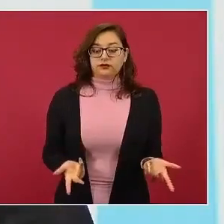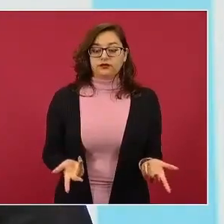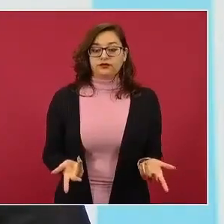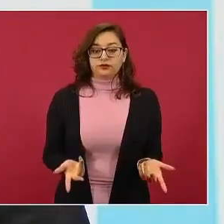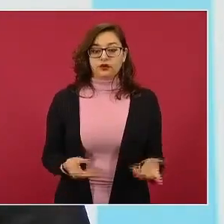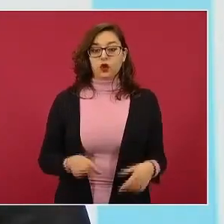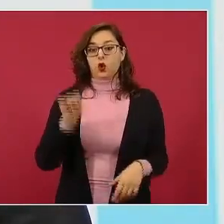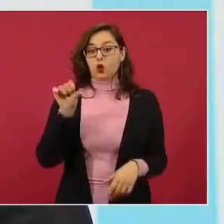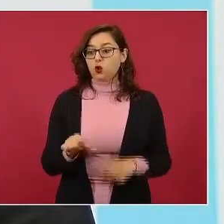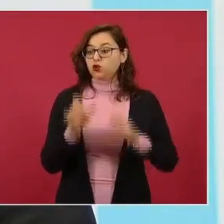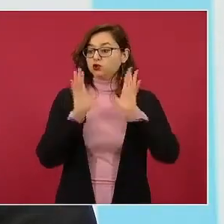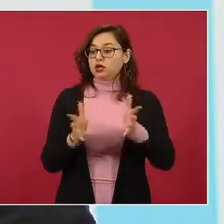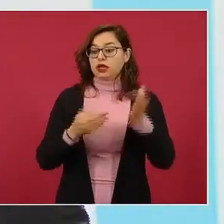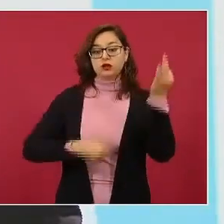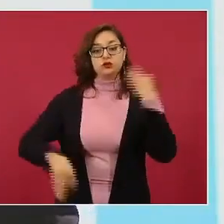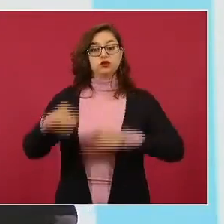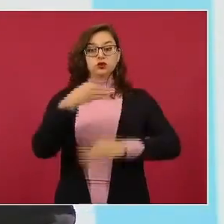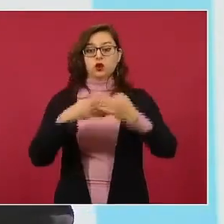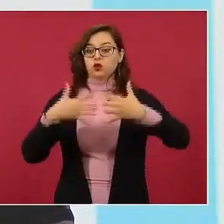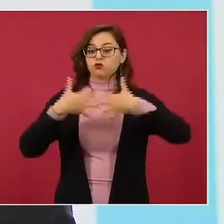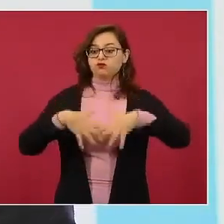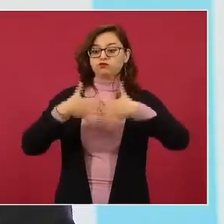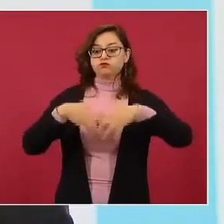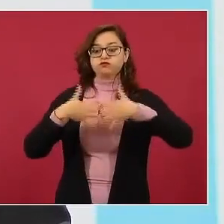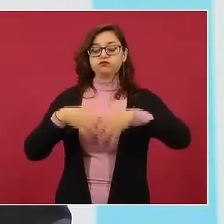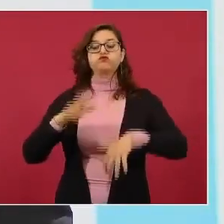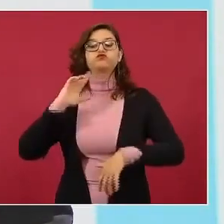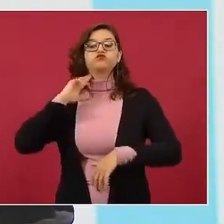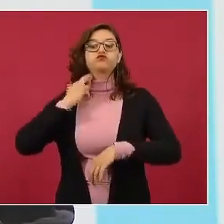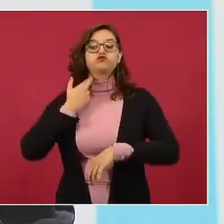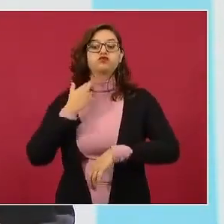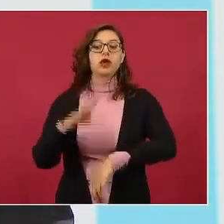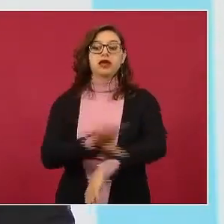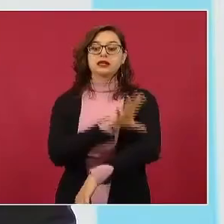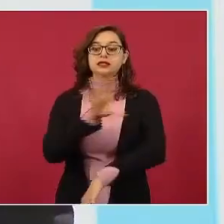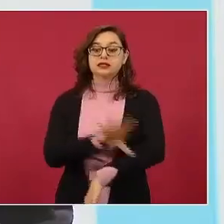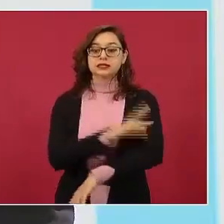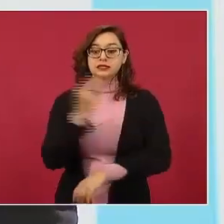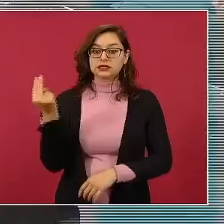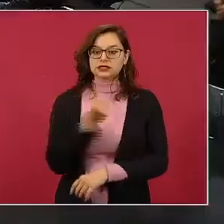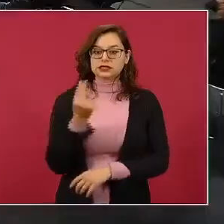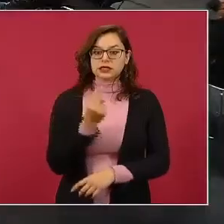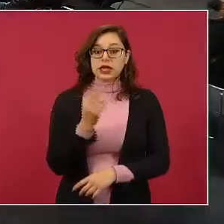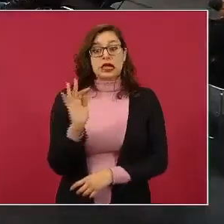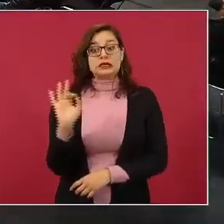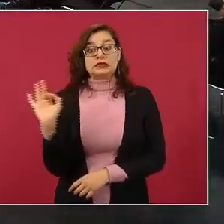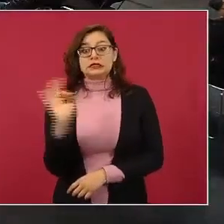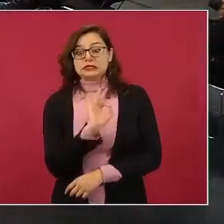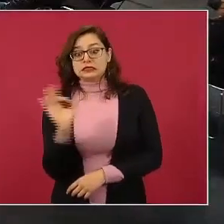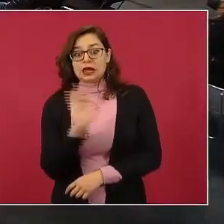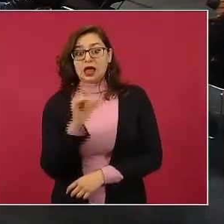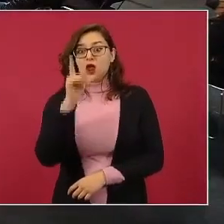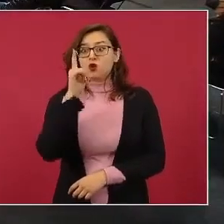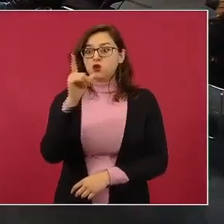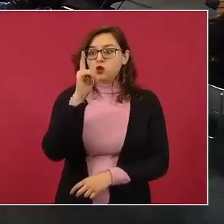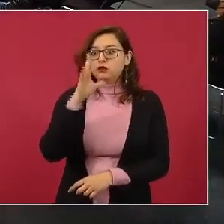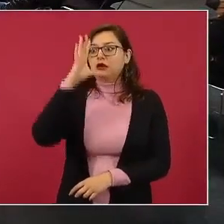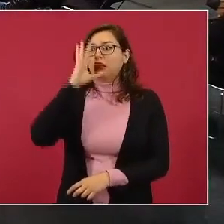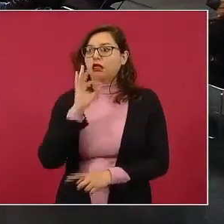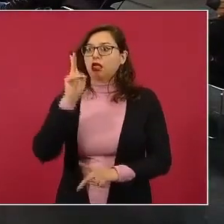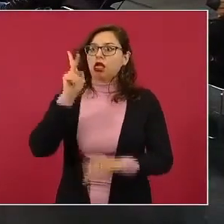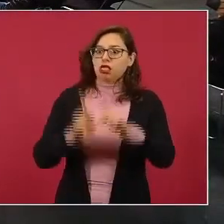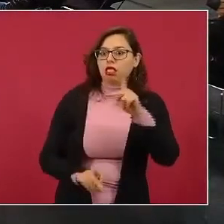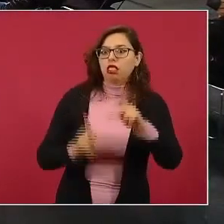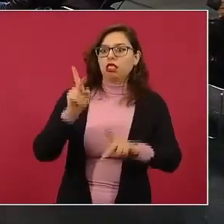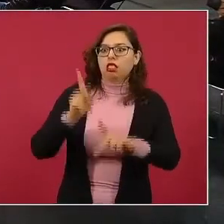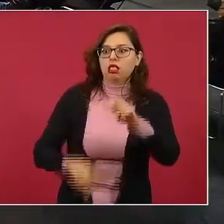muy robotizados. Y si hay comportamientos que están fuera de los límites de calidad necesarios,